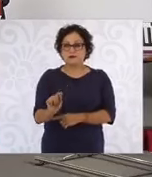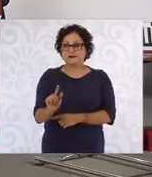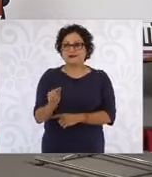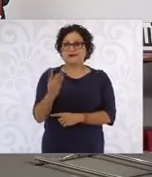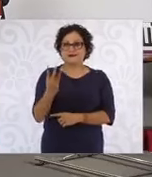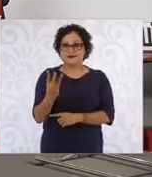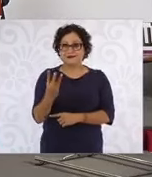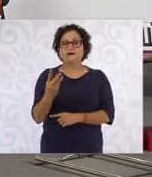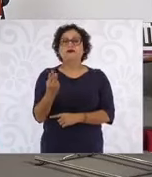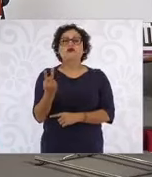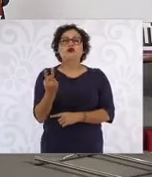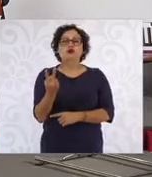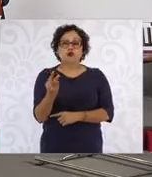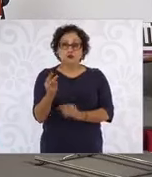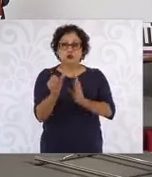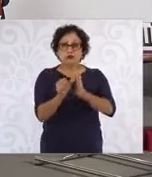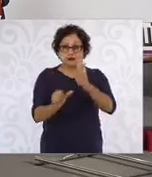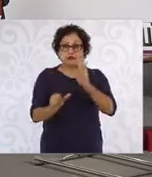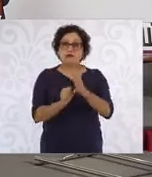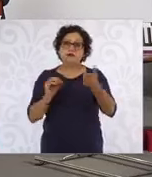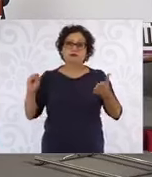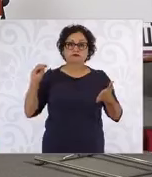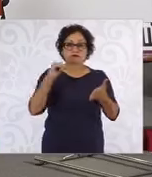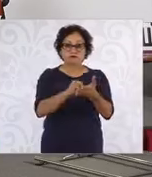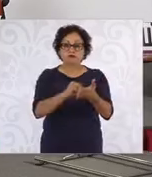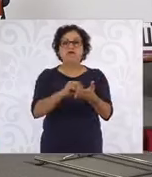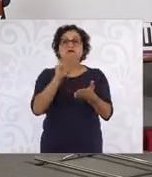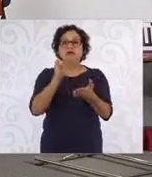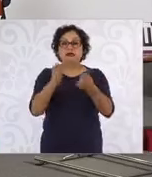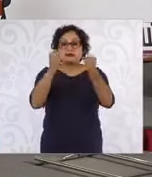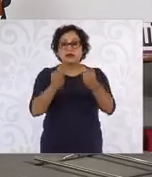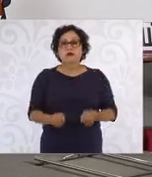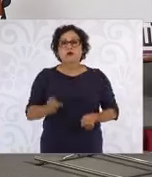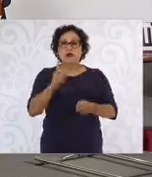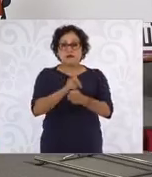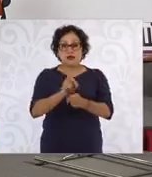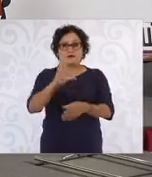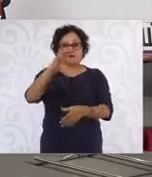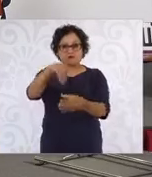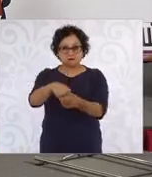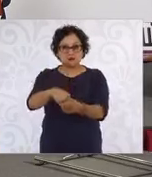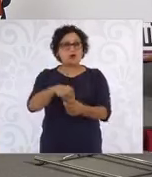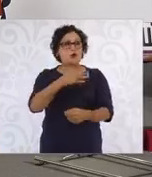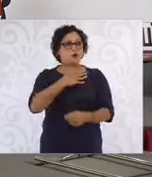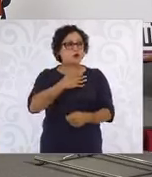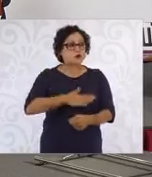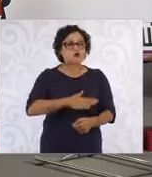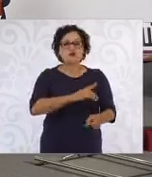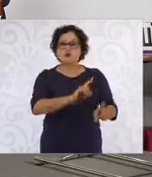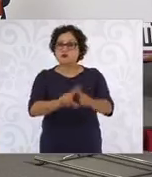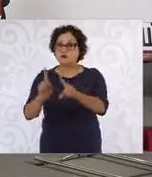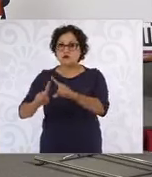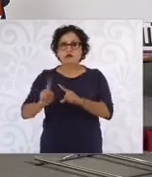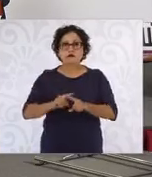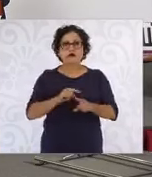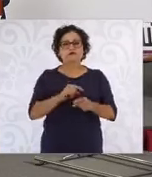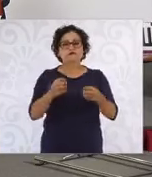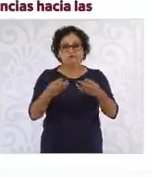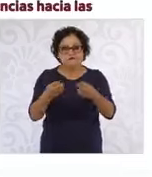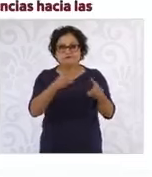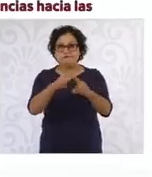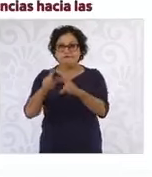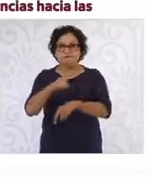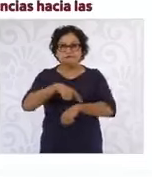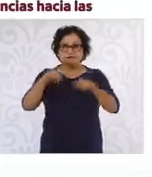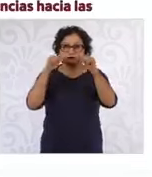establece esta perspectiva de género en materia de seguridad pública y de juzgadores. Adelante. El artículo 116